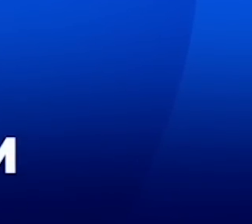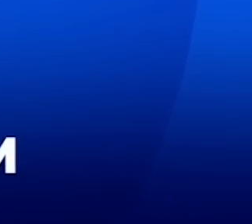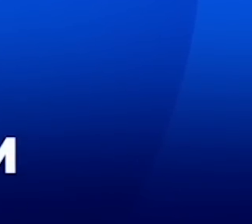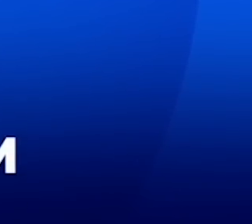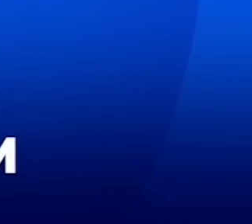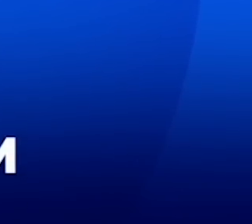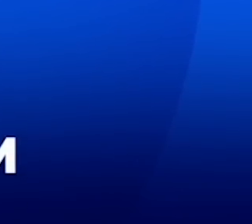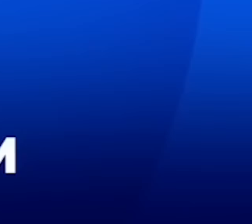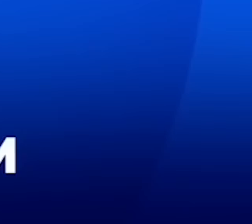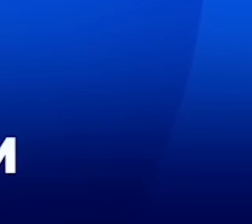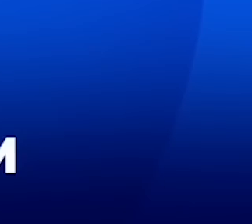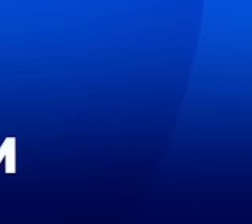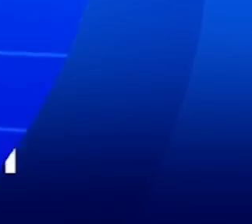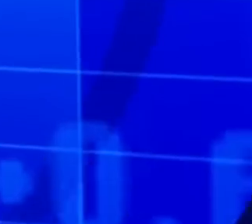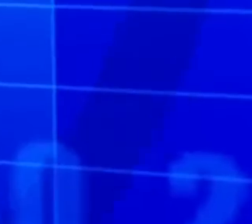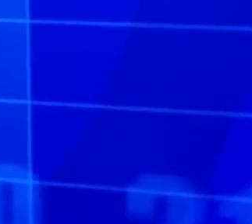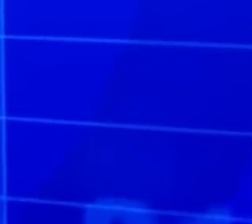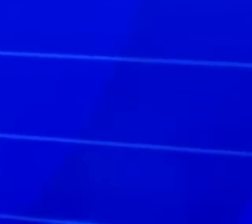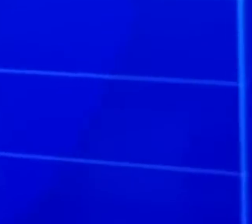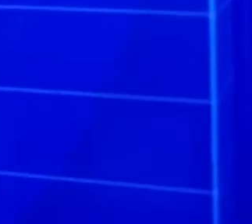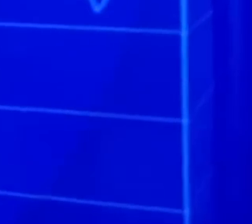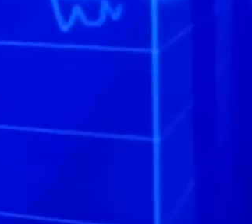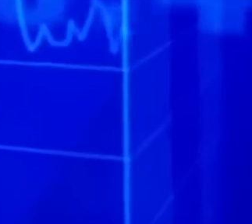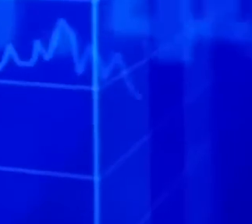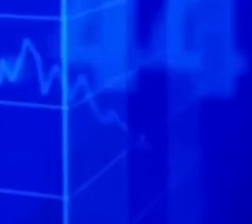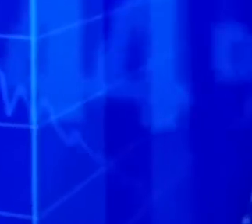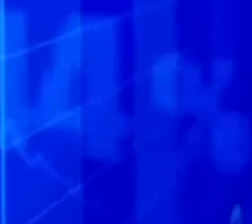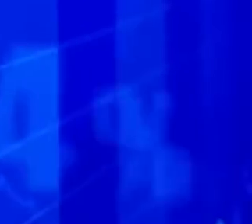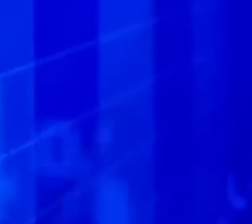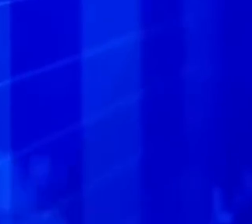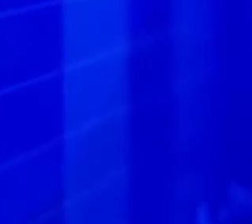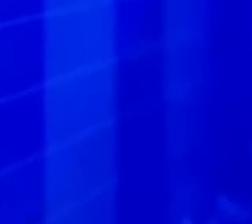yo, no desde las simples teorías.